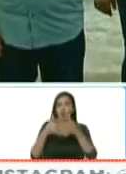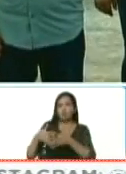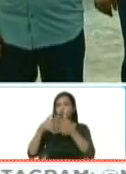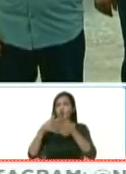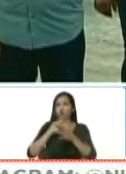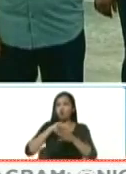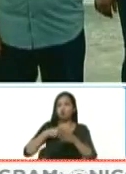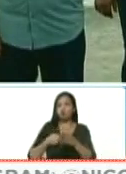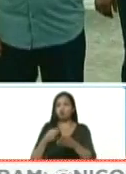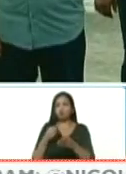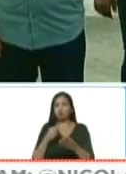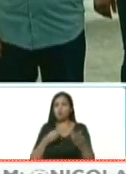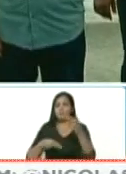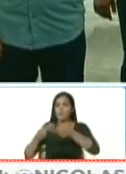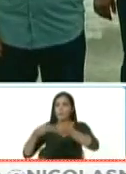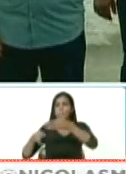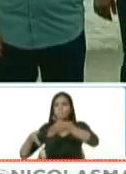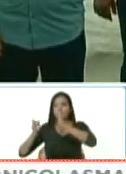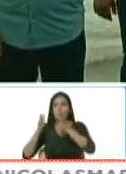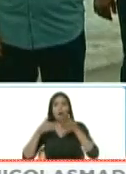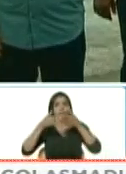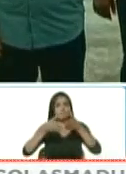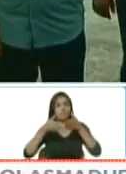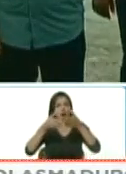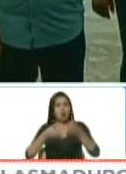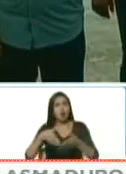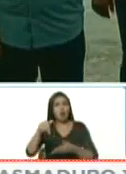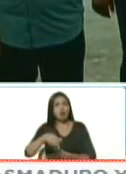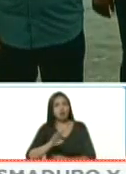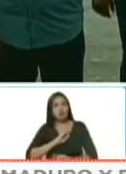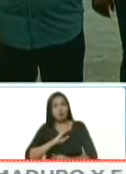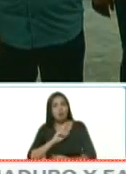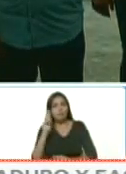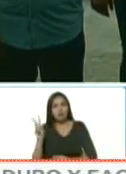íbamos a estar construyendo barcos?